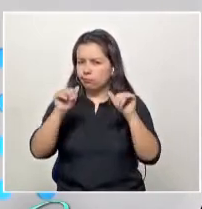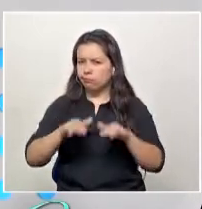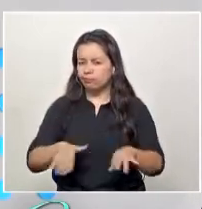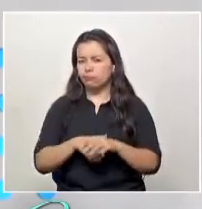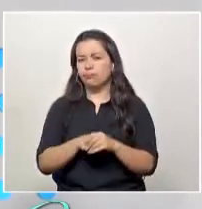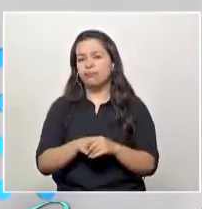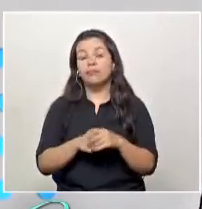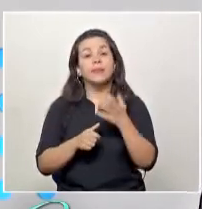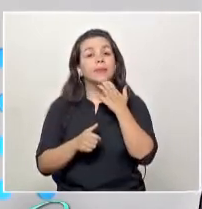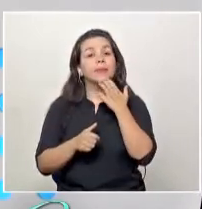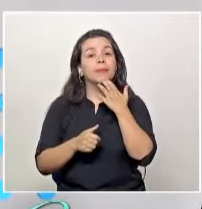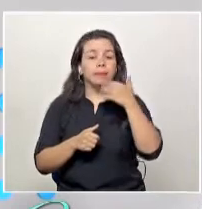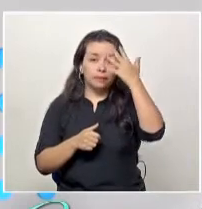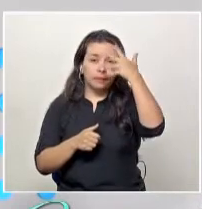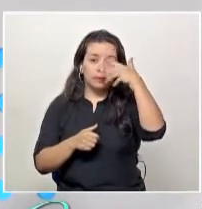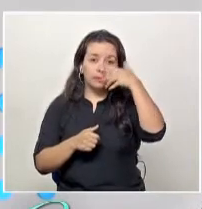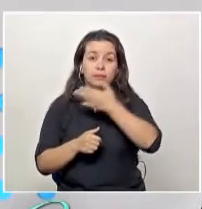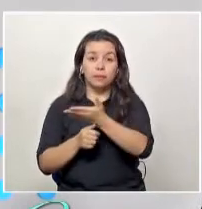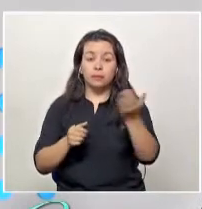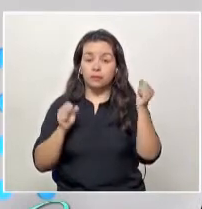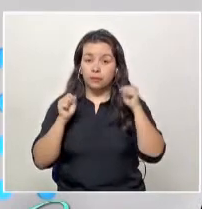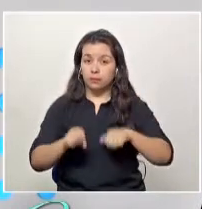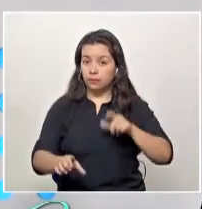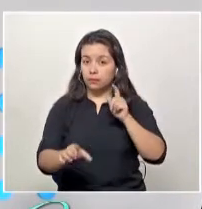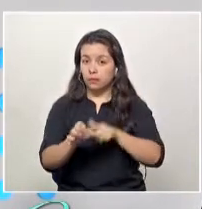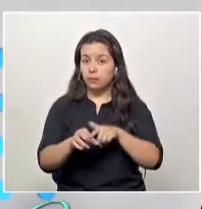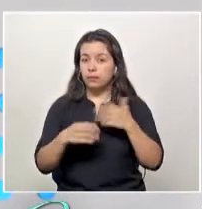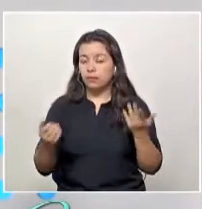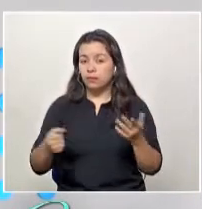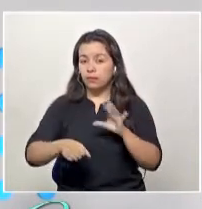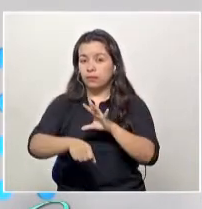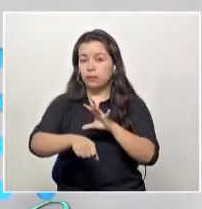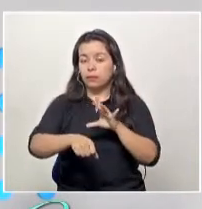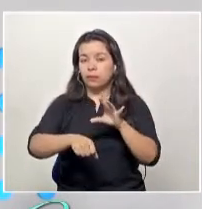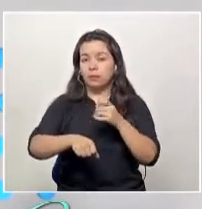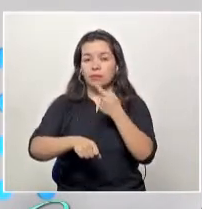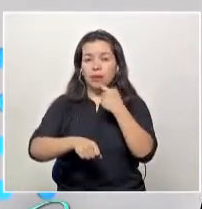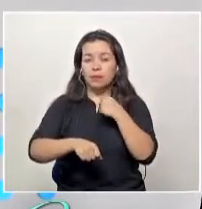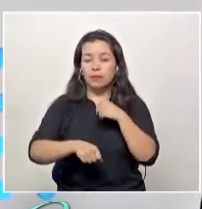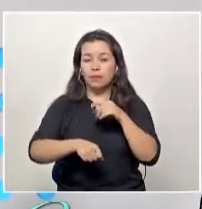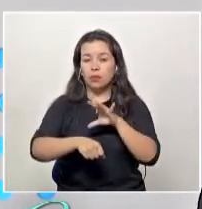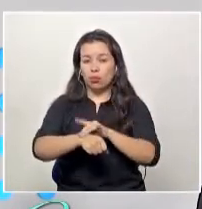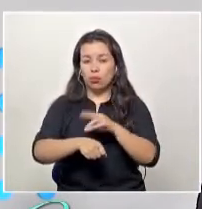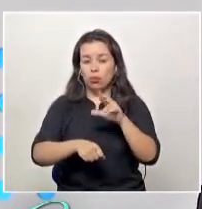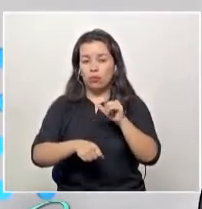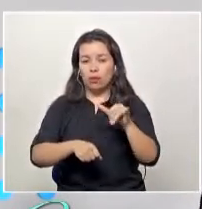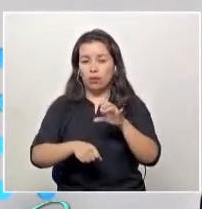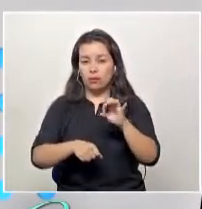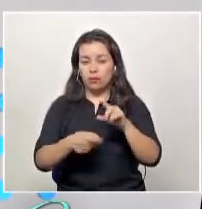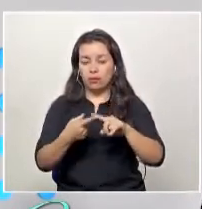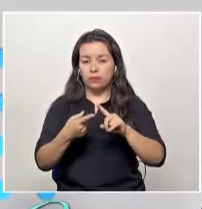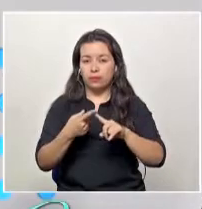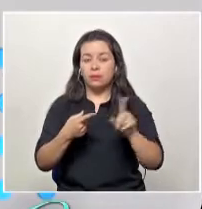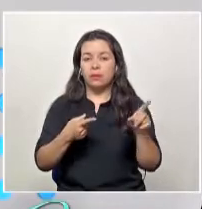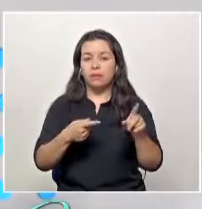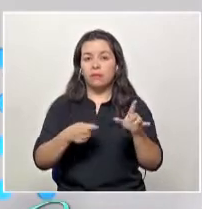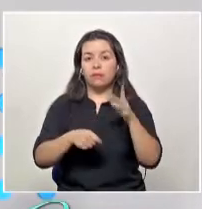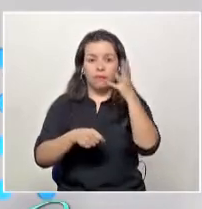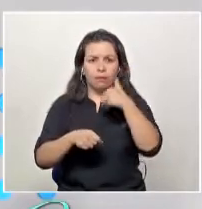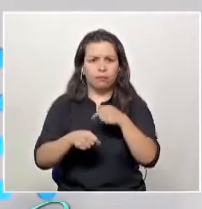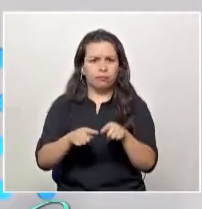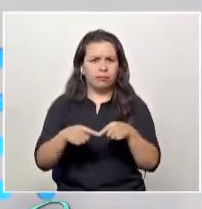sociales. Por ejemplo, en Facebook, ustedes pueden buscar medicamentos Dr. Rojas en Facebook y ahí van a encontrar